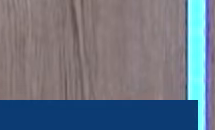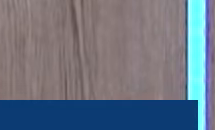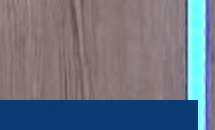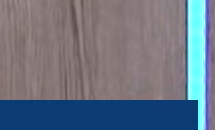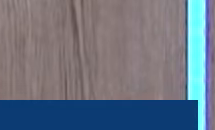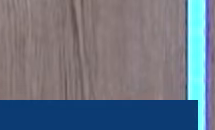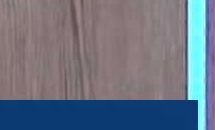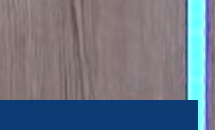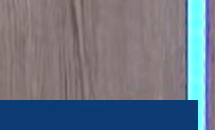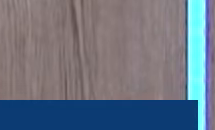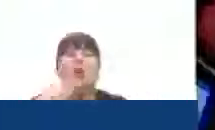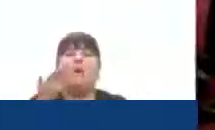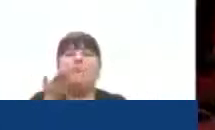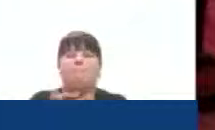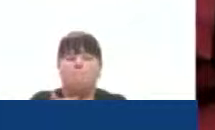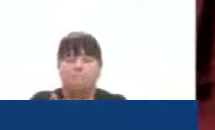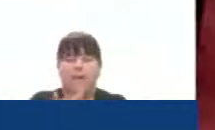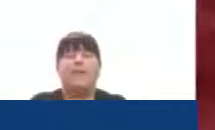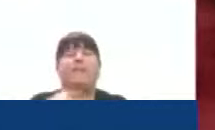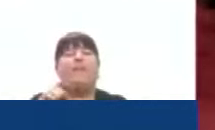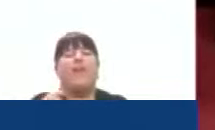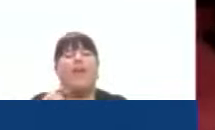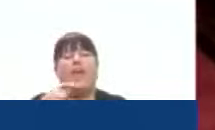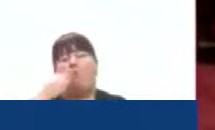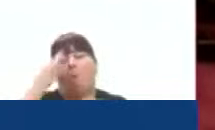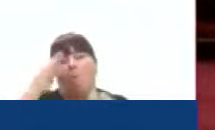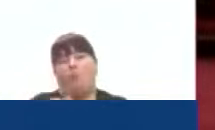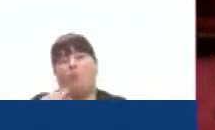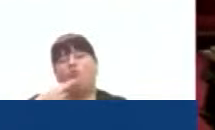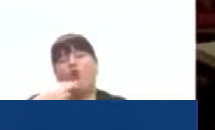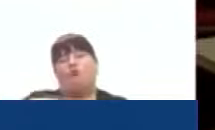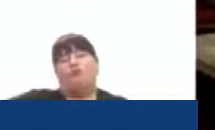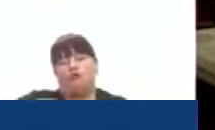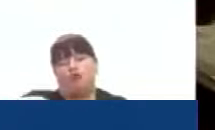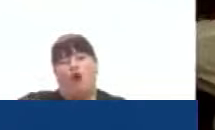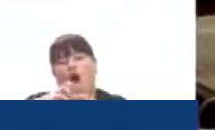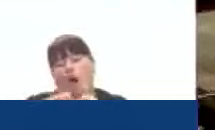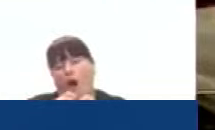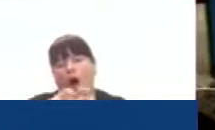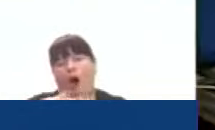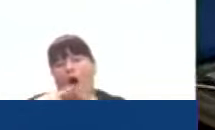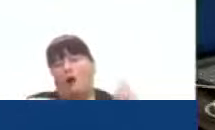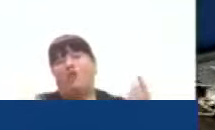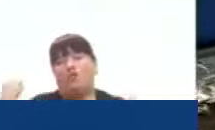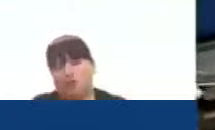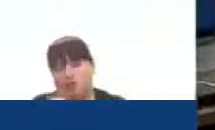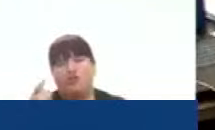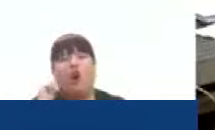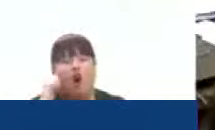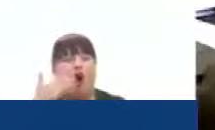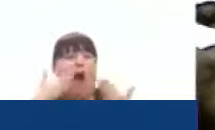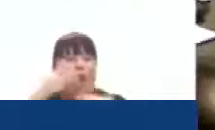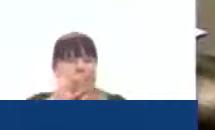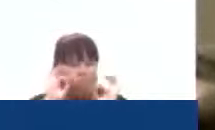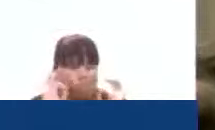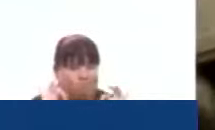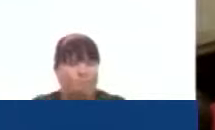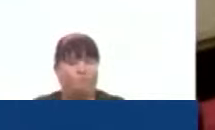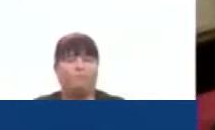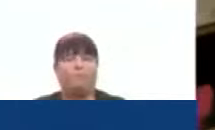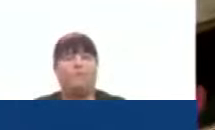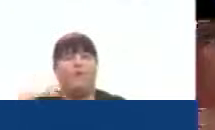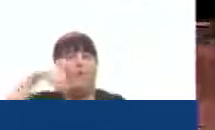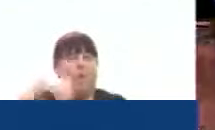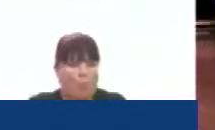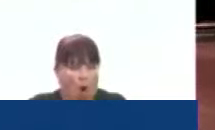decían hubo gobernadores que dice los empleados van a pagar 500000 pesos de ganancia Bueno pero nosotros